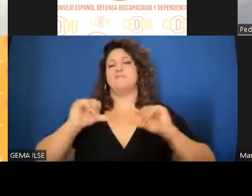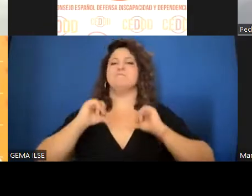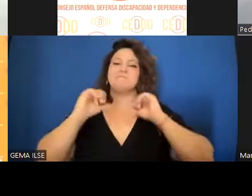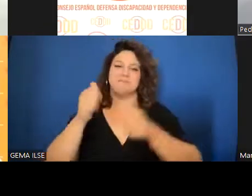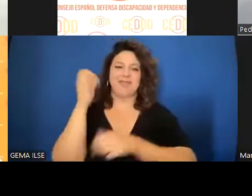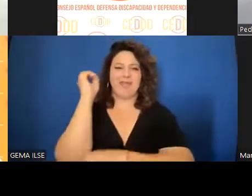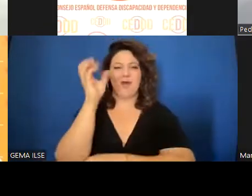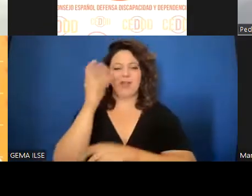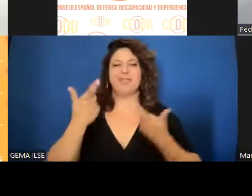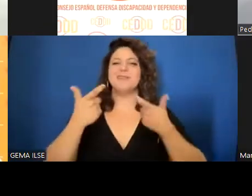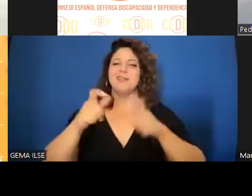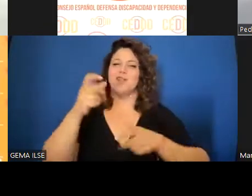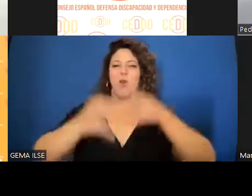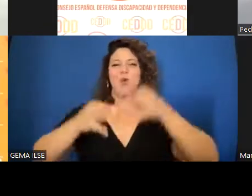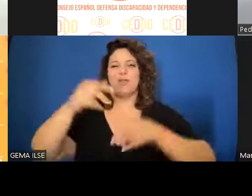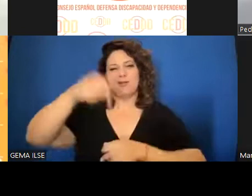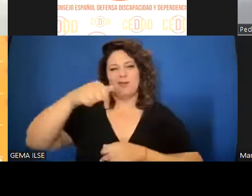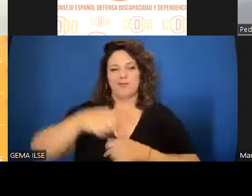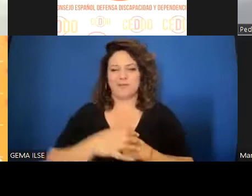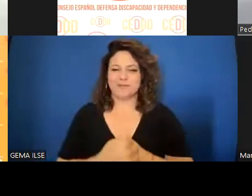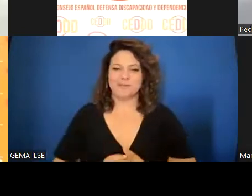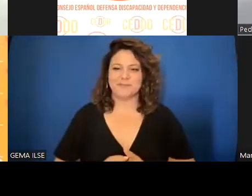sectorial jurídico de hoy.